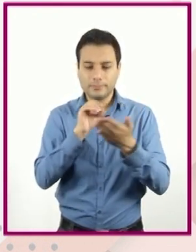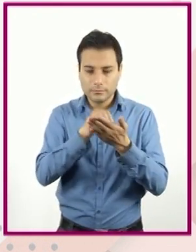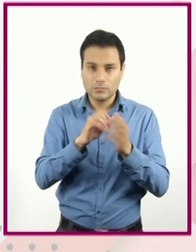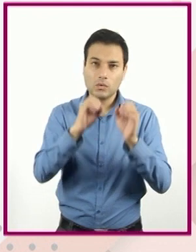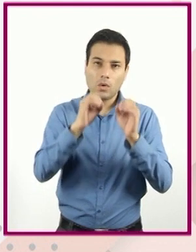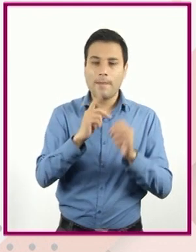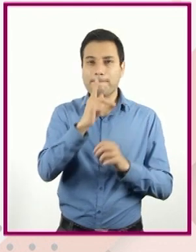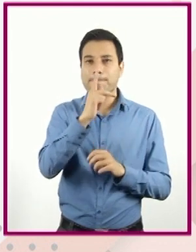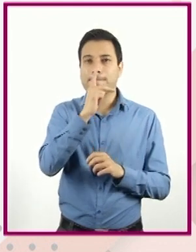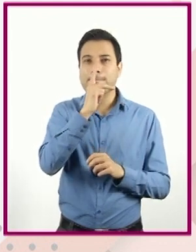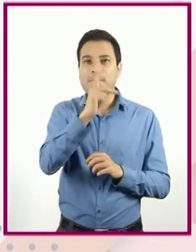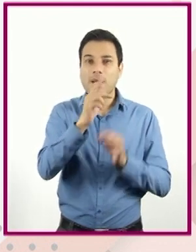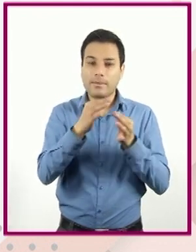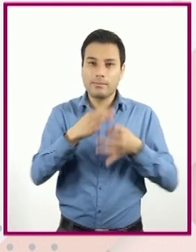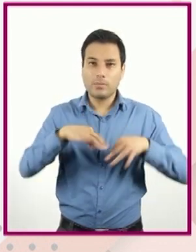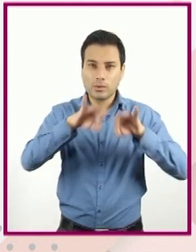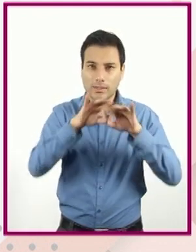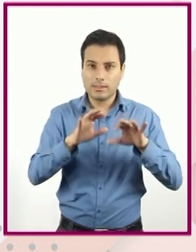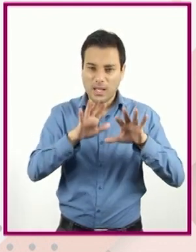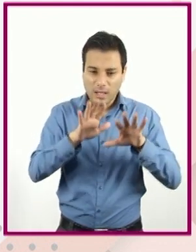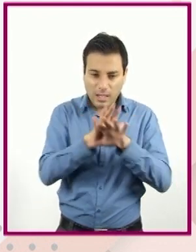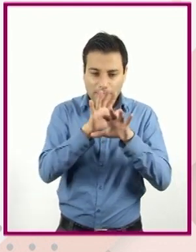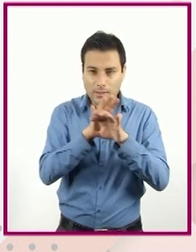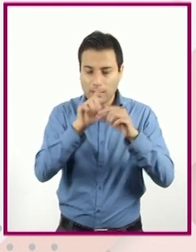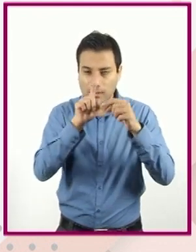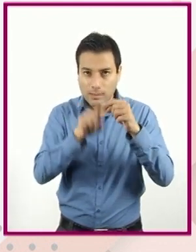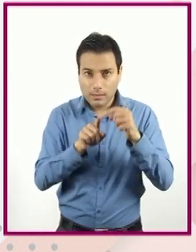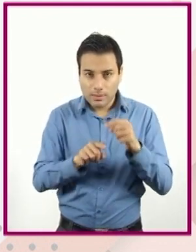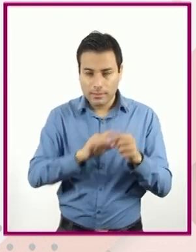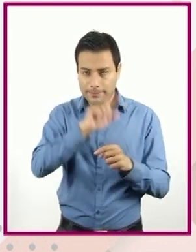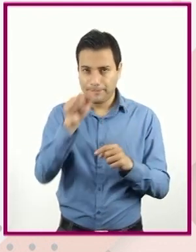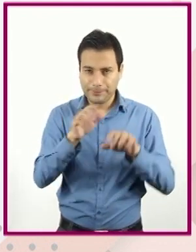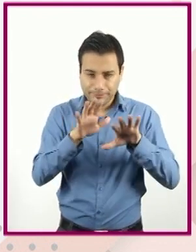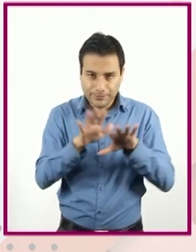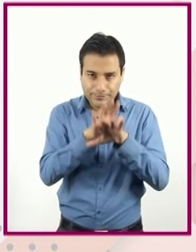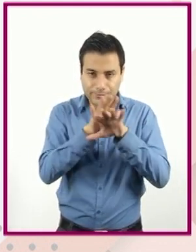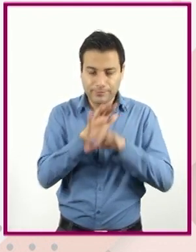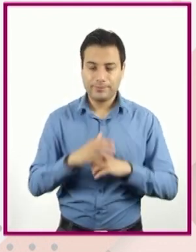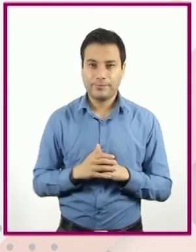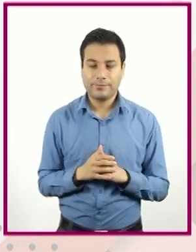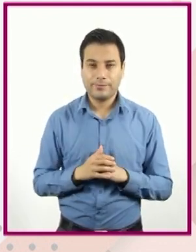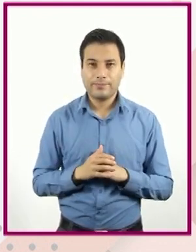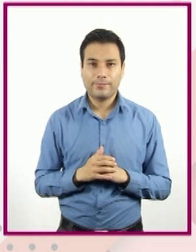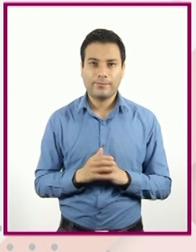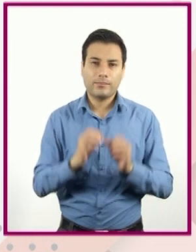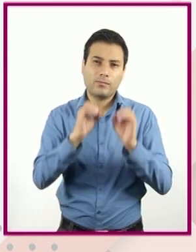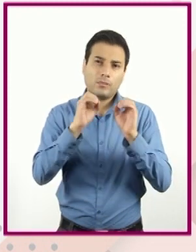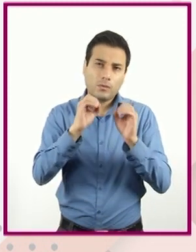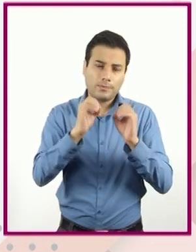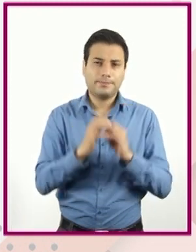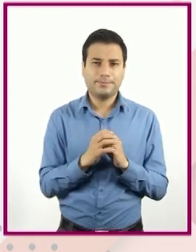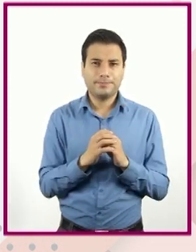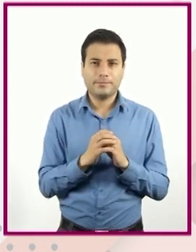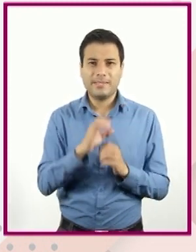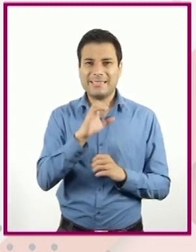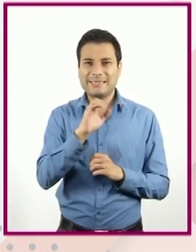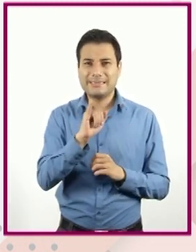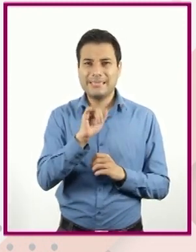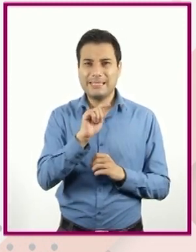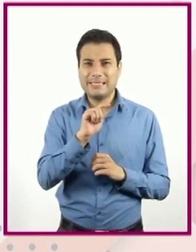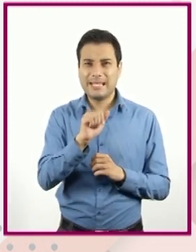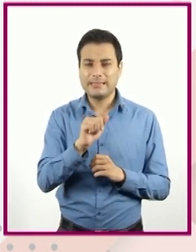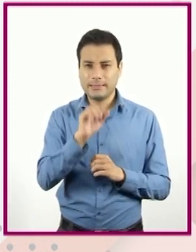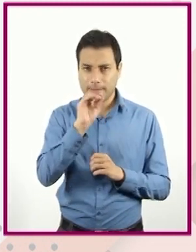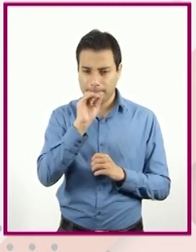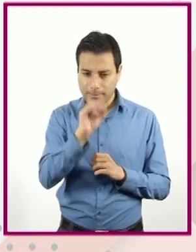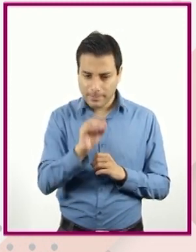Sustituir palabras clave en textos copiados y cuya referencia no es adecuada. Agregar algunas citas correctas en un texto al que se